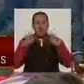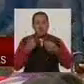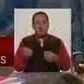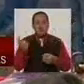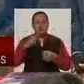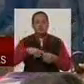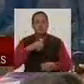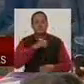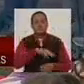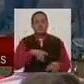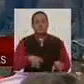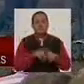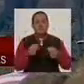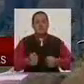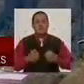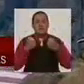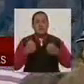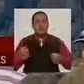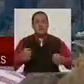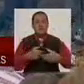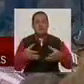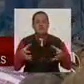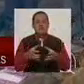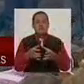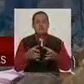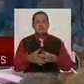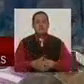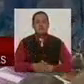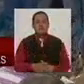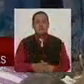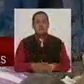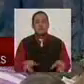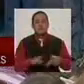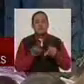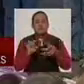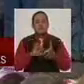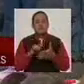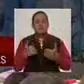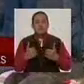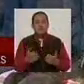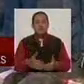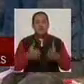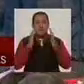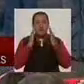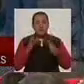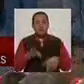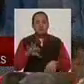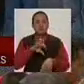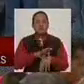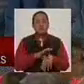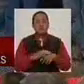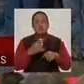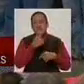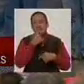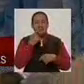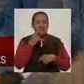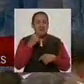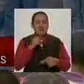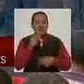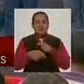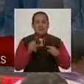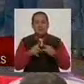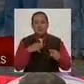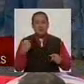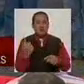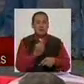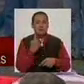social, instalando módulos en los cuales se presta atención en salud, en odontología, a la población en